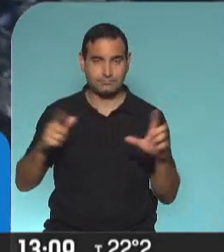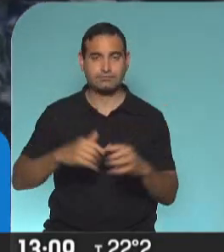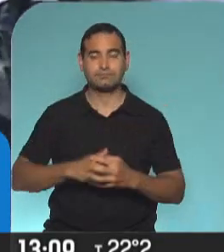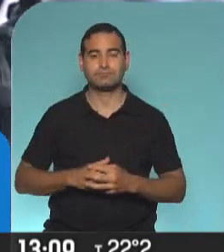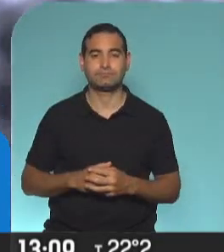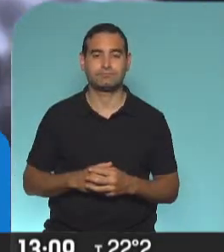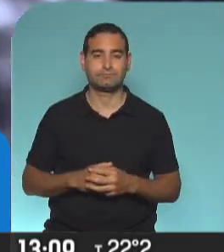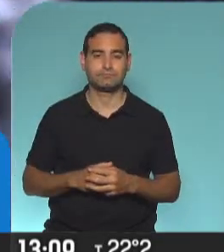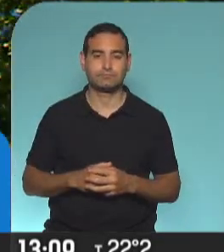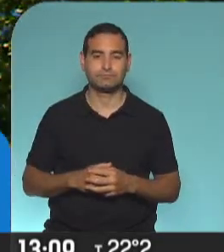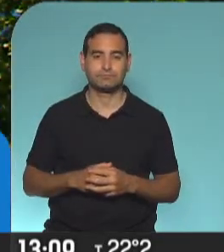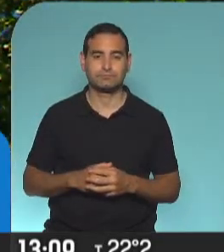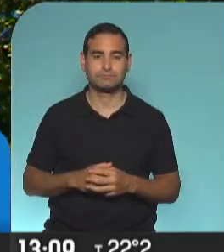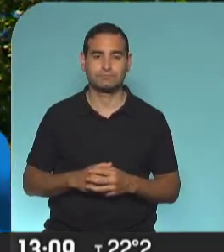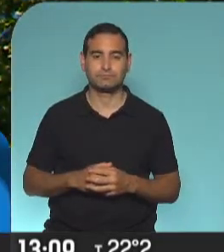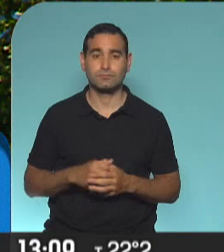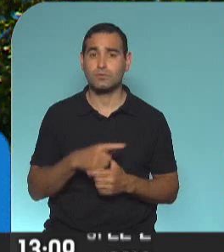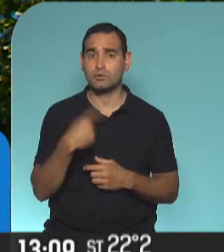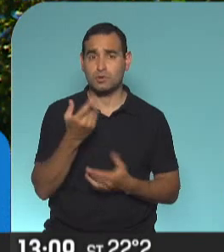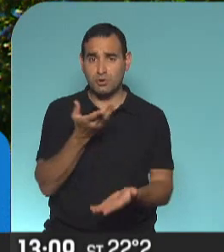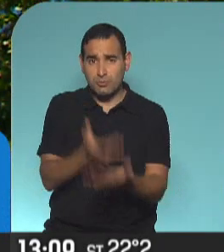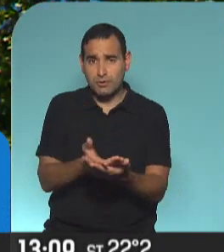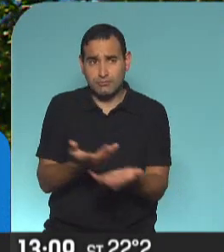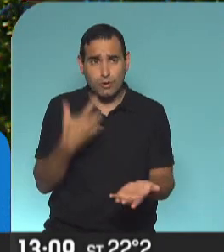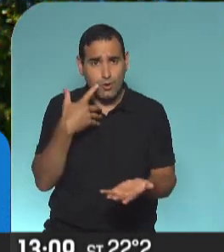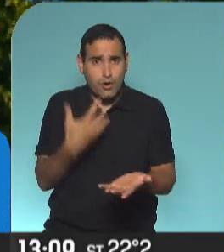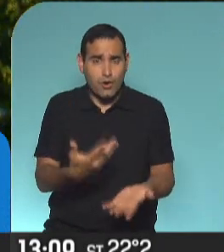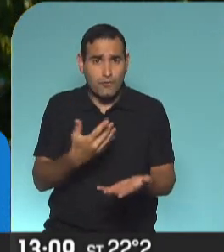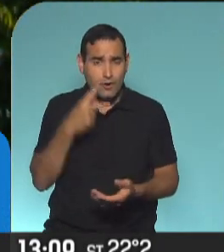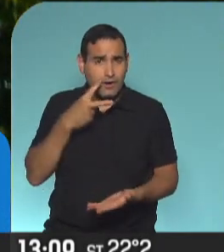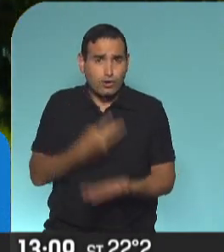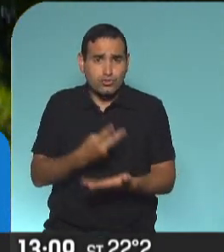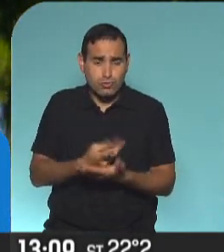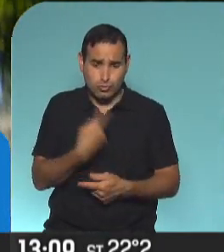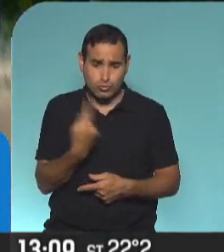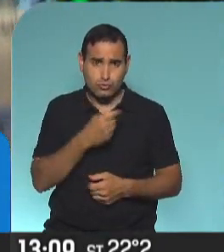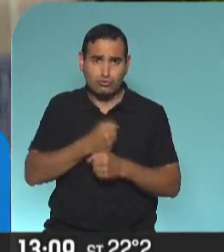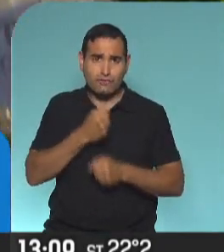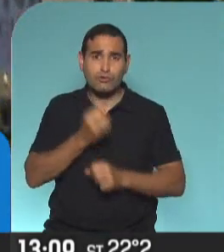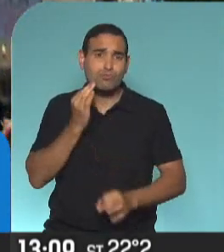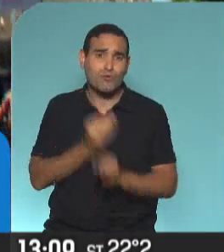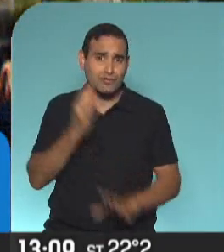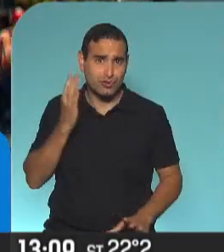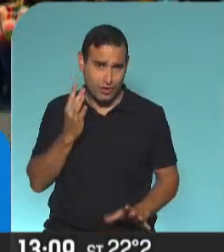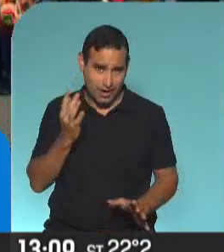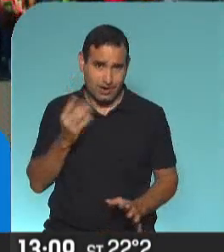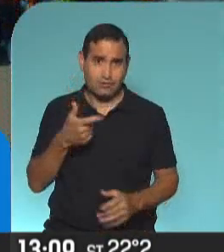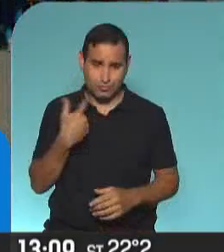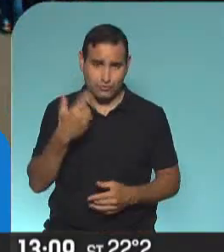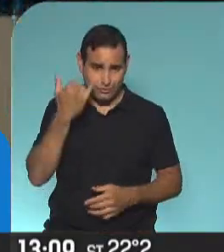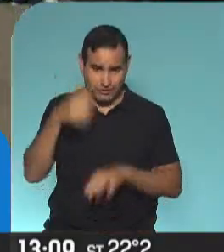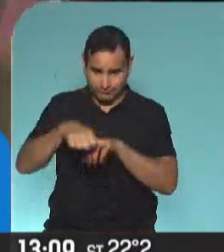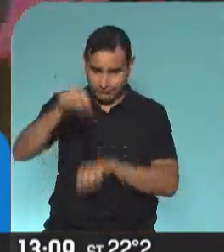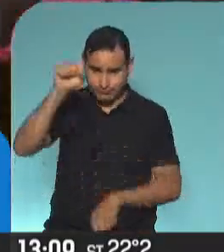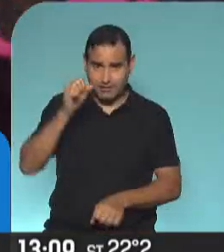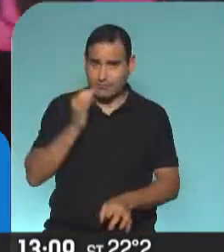escuchamos. Pedimos lo obvio, ¿no? Reconocimiento como profesionales de la salud, que ya somos, lo dice nuestro título, lo